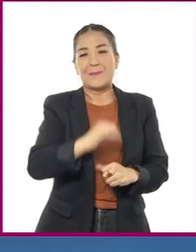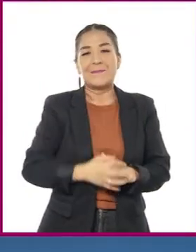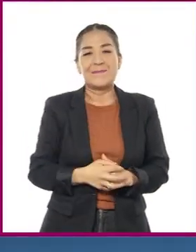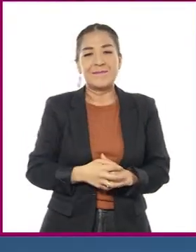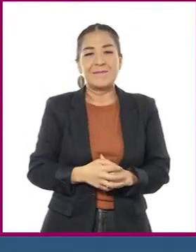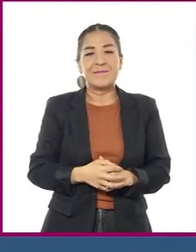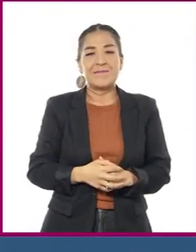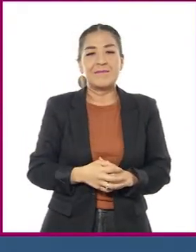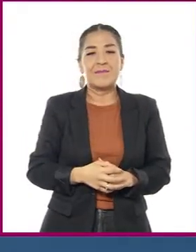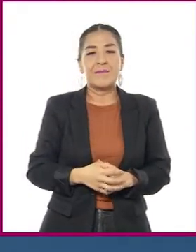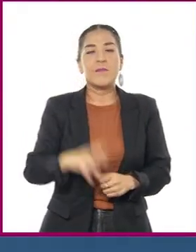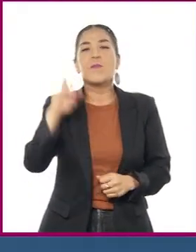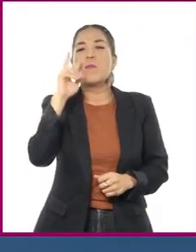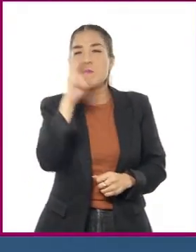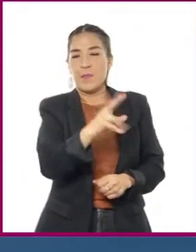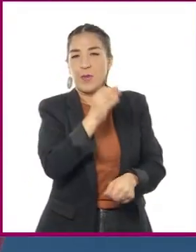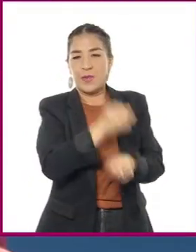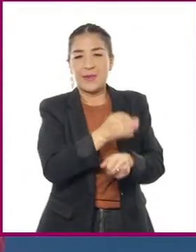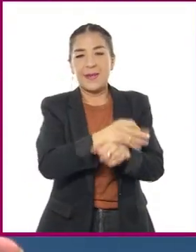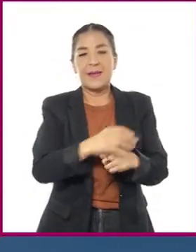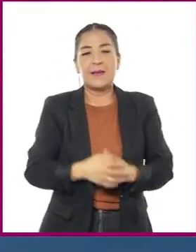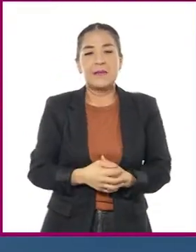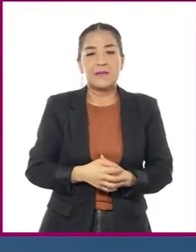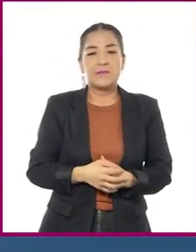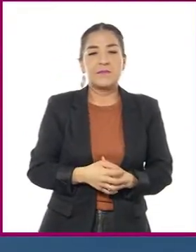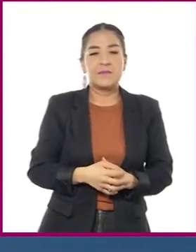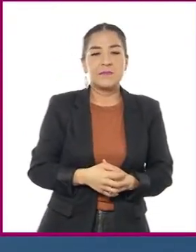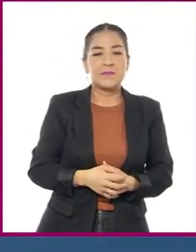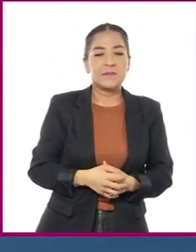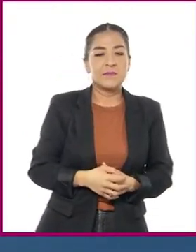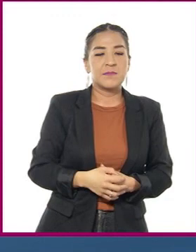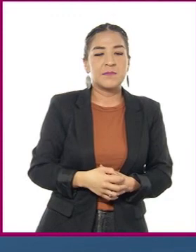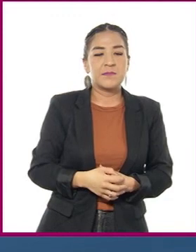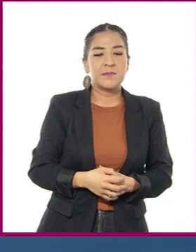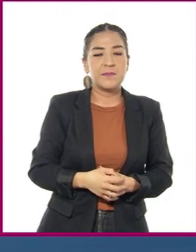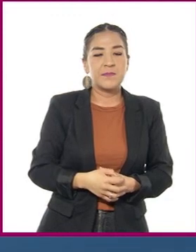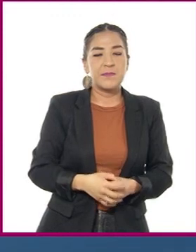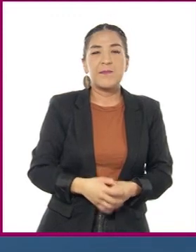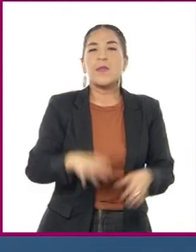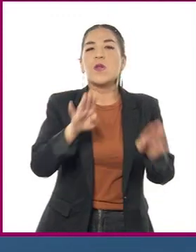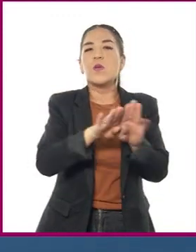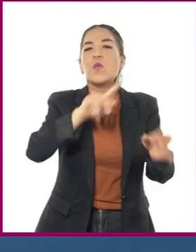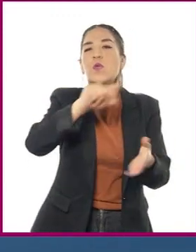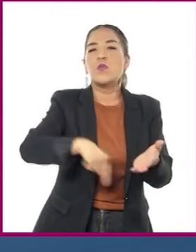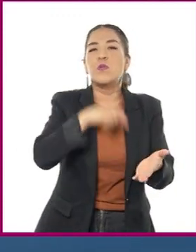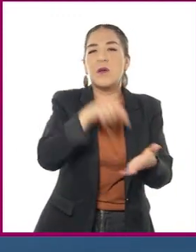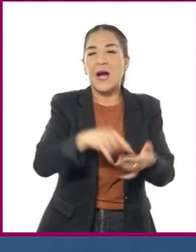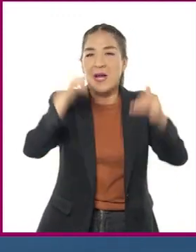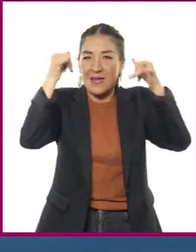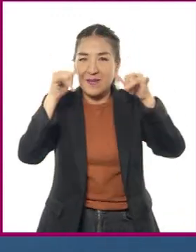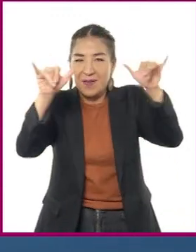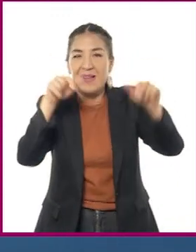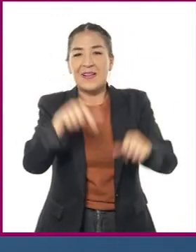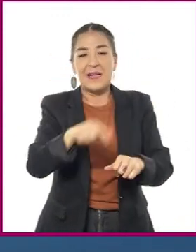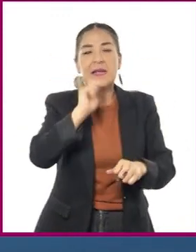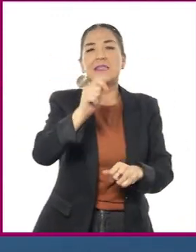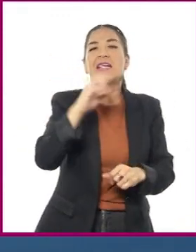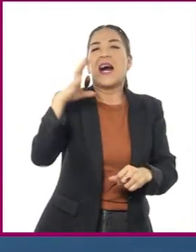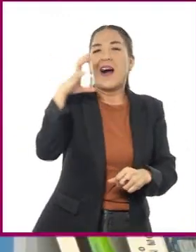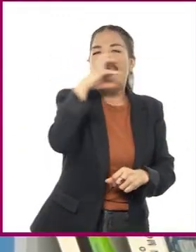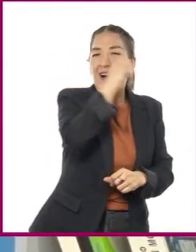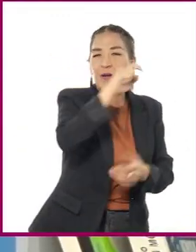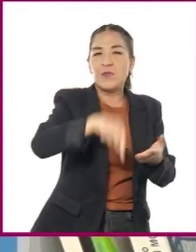supuesto. Veamos. La agricultura tropical, que se enfoca en producir productos como el